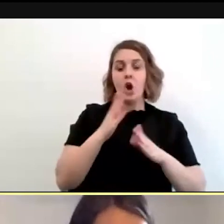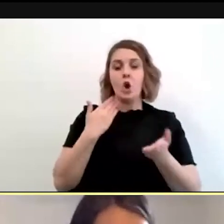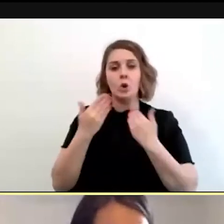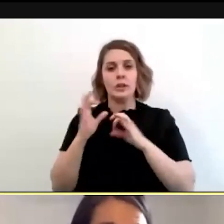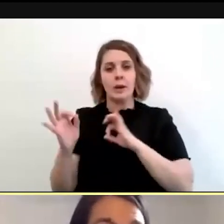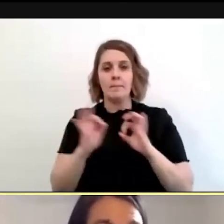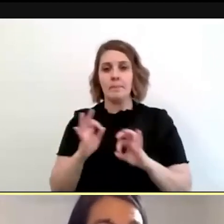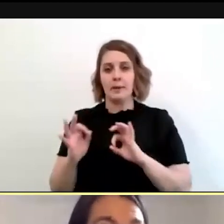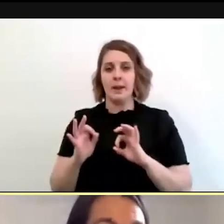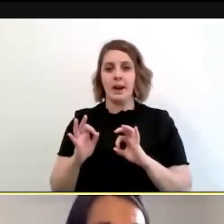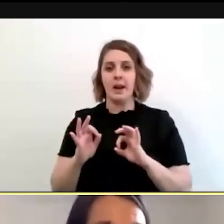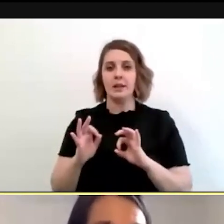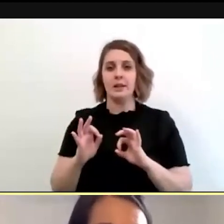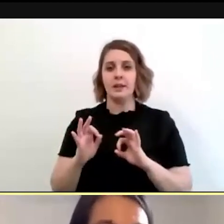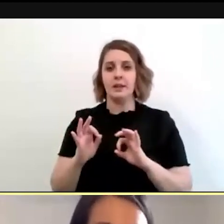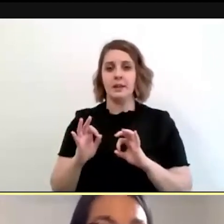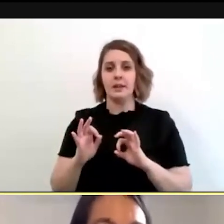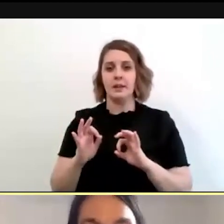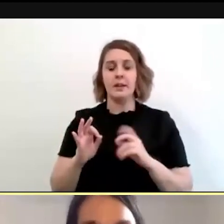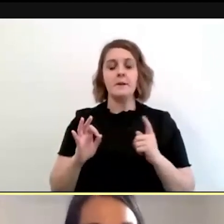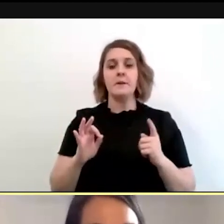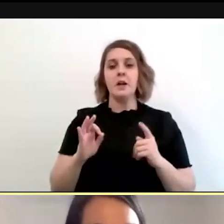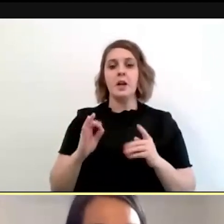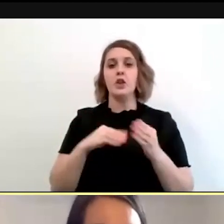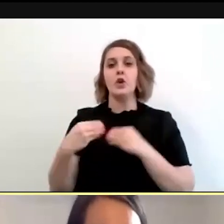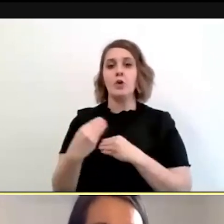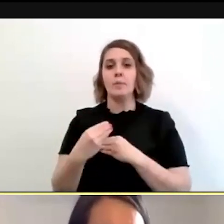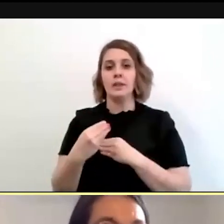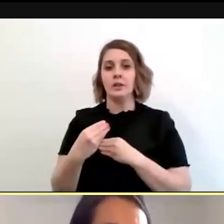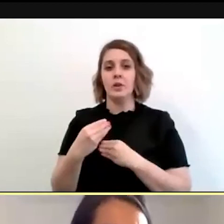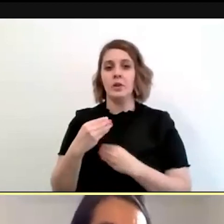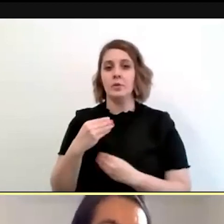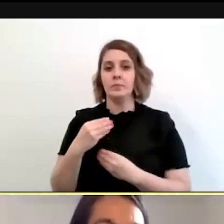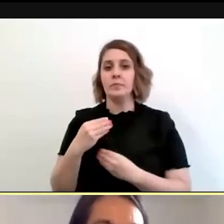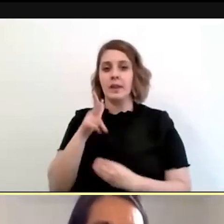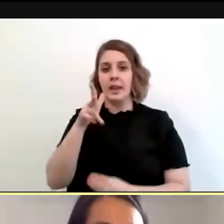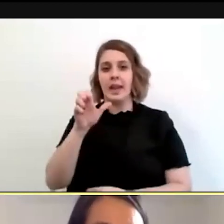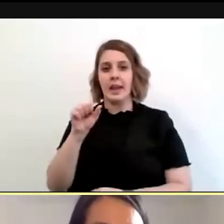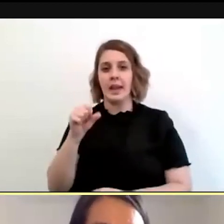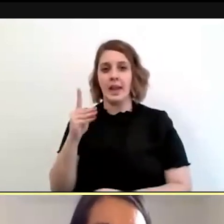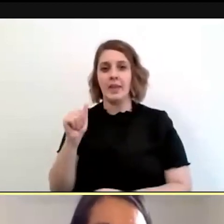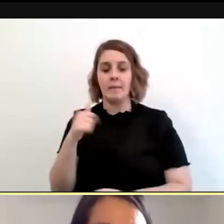el documento de Fede, por cierto, para prepararse la telemedicina, y yo creo que ahí está el camino.